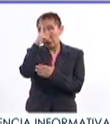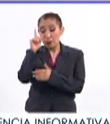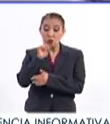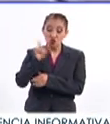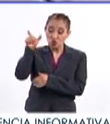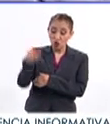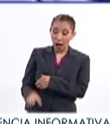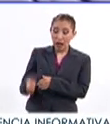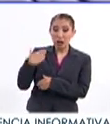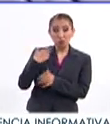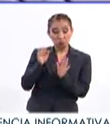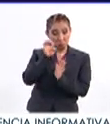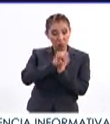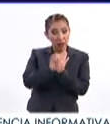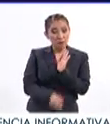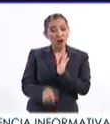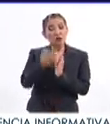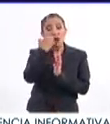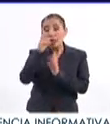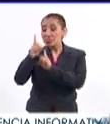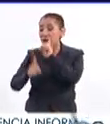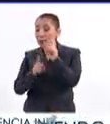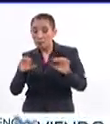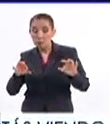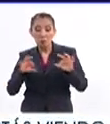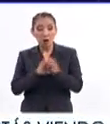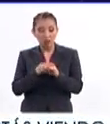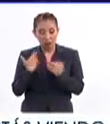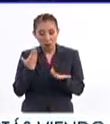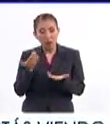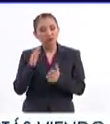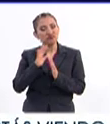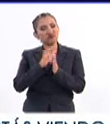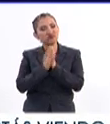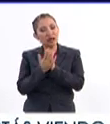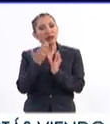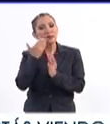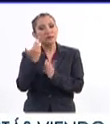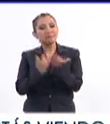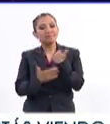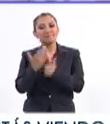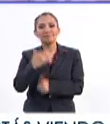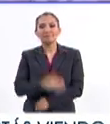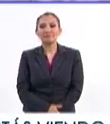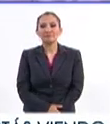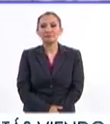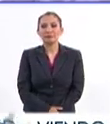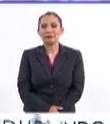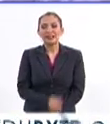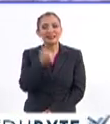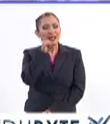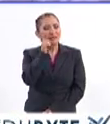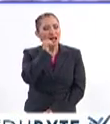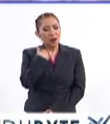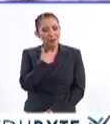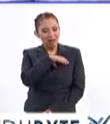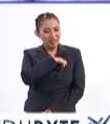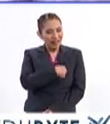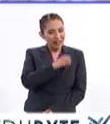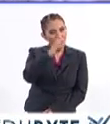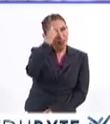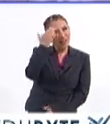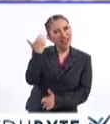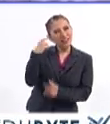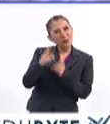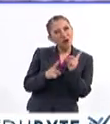esta profesional es una muestra de que la escuela y el deporte crean una fórmula ideal para el desarrollo. Al final del día una pasión recuerda